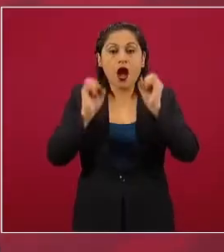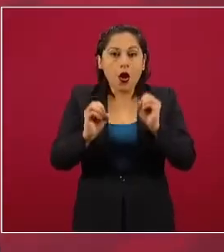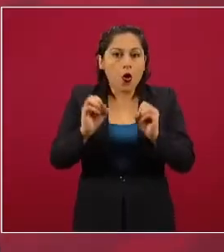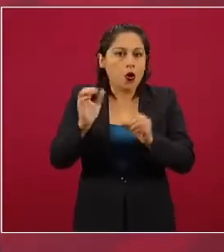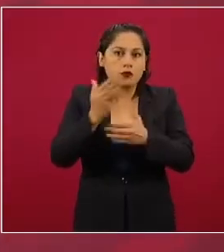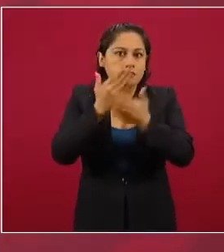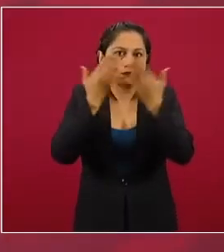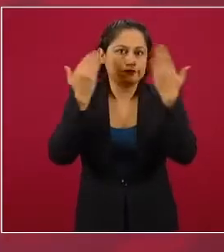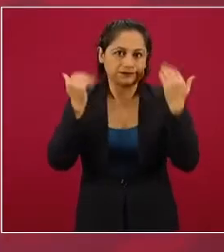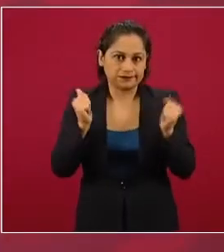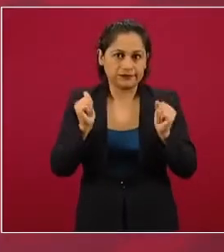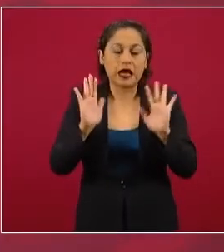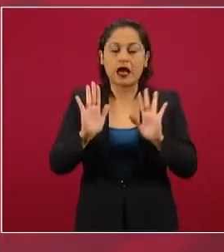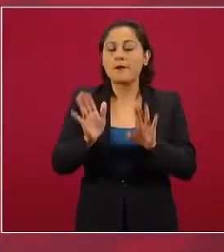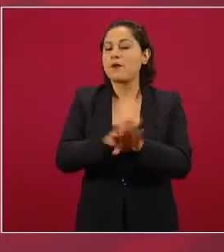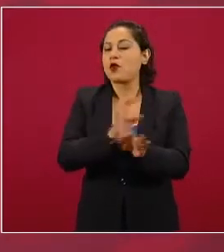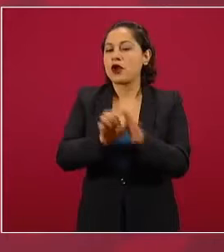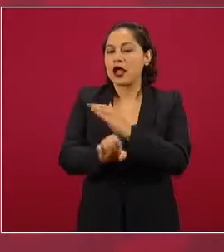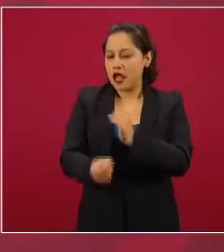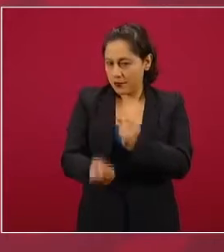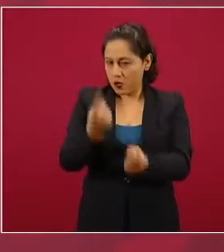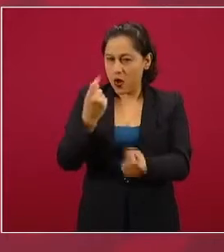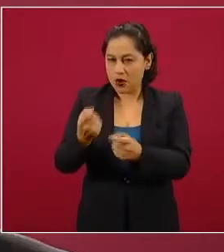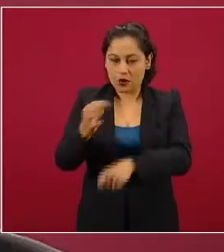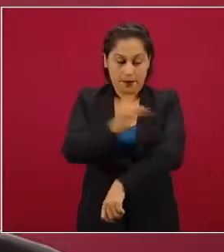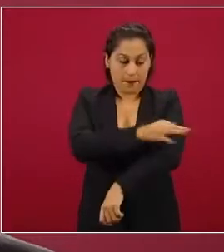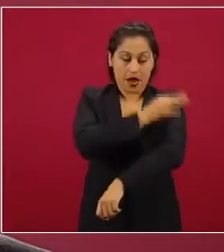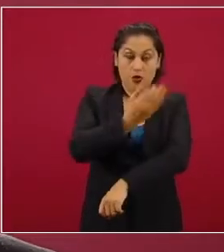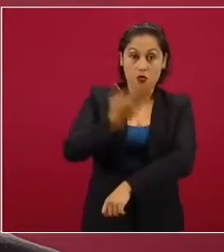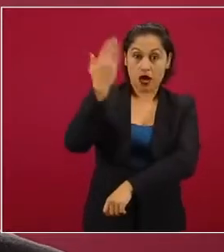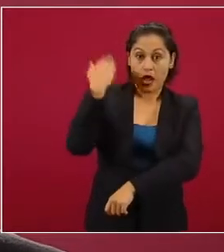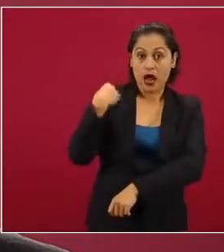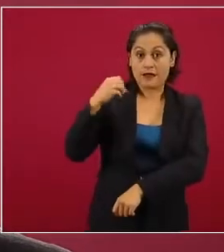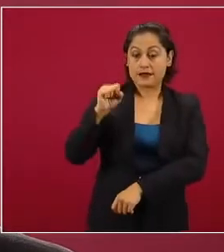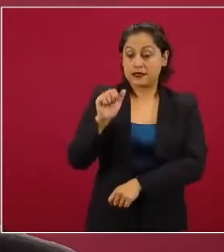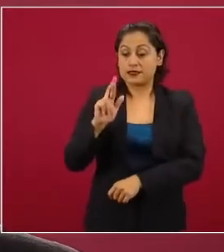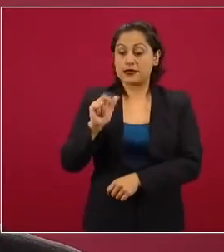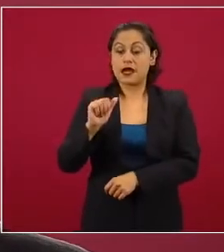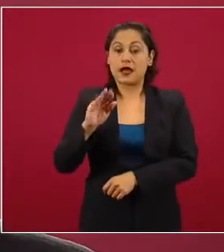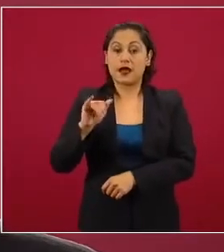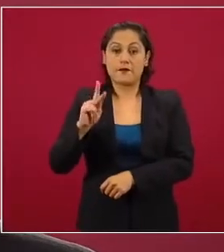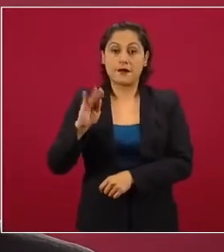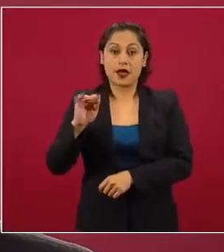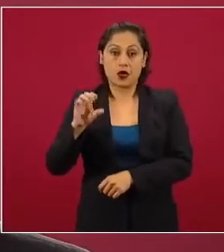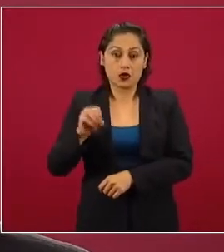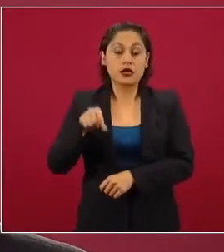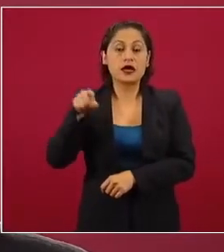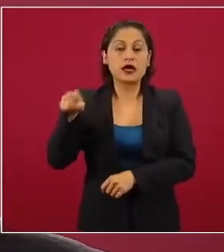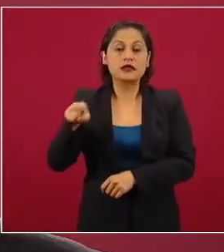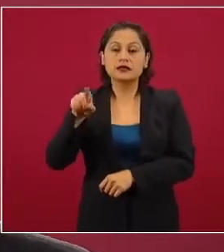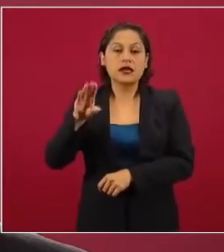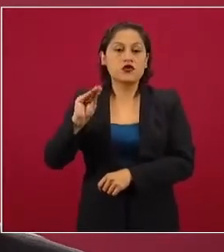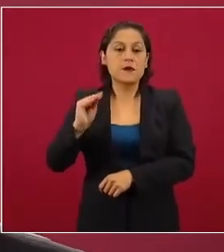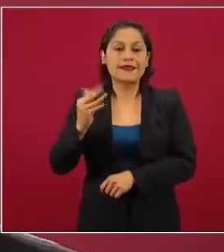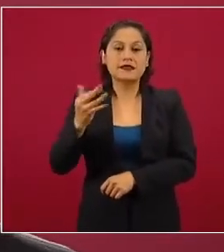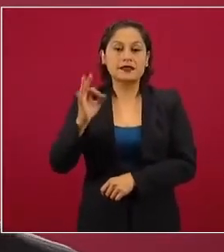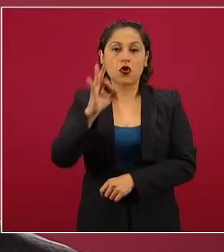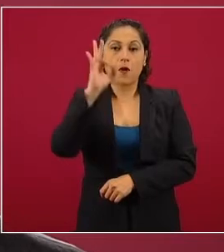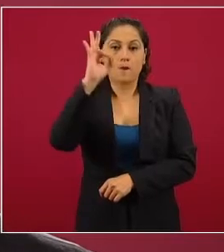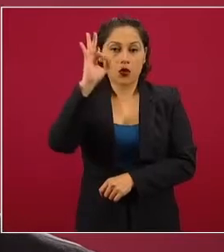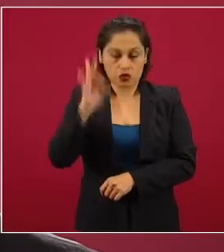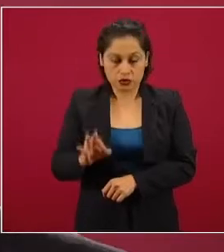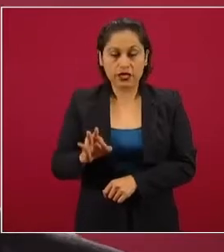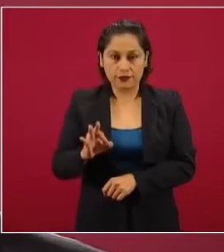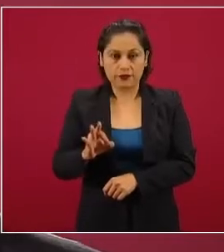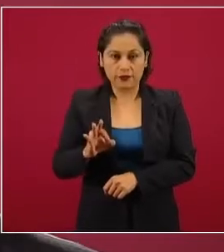tenemos ejemplos de ello. La vacuna contra el sarampión, por ejemplo, tiene una eficacia superior al 95%. Esto quiere decir, se